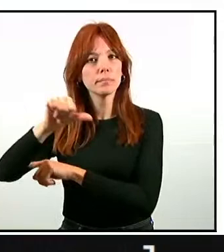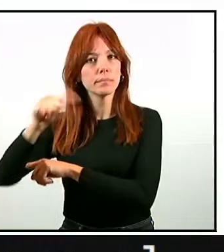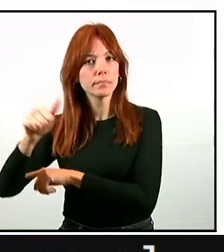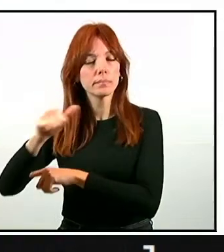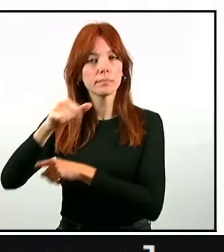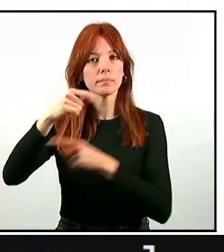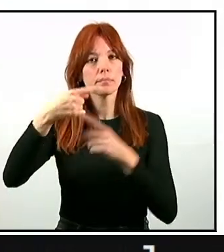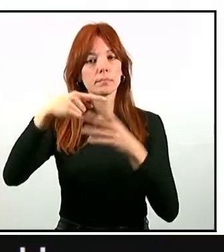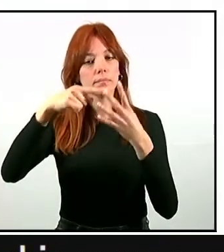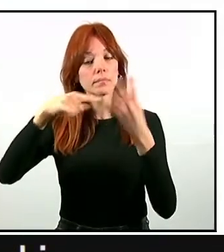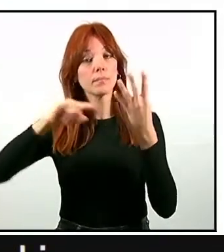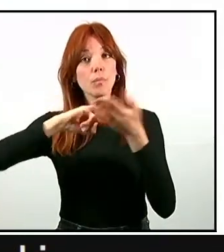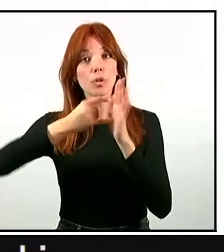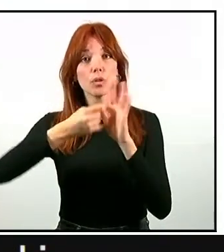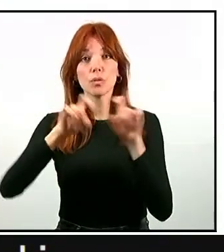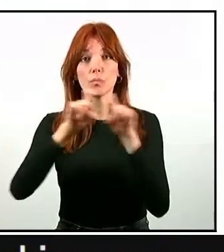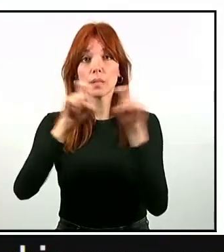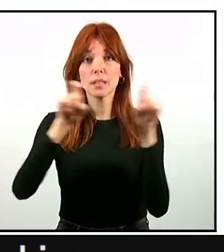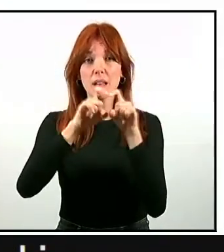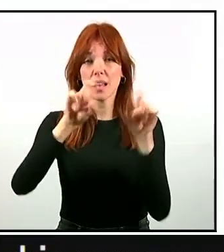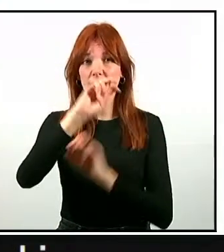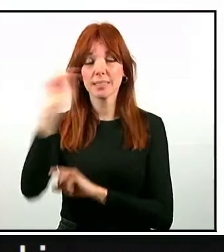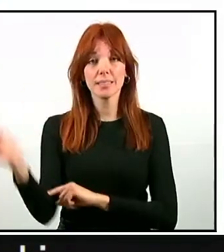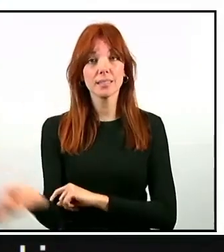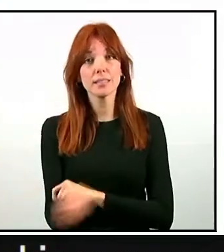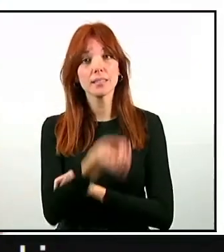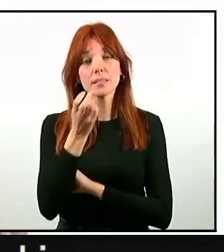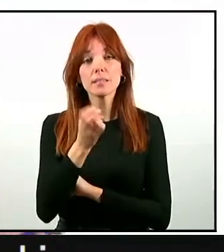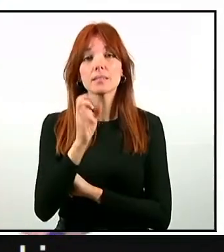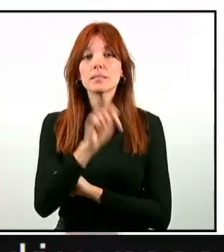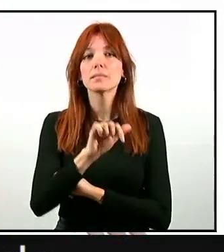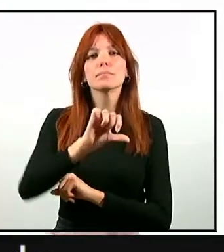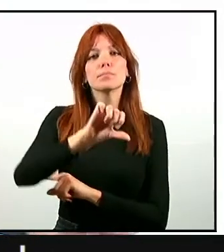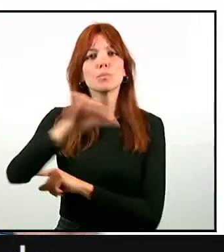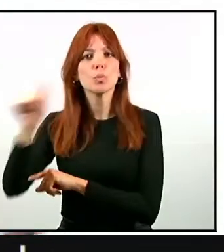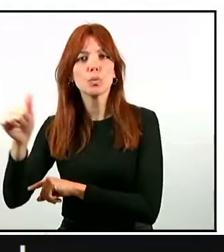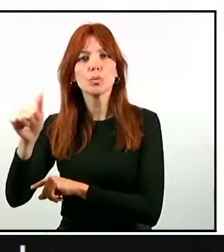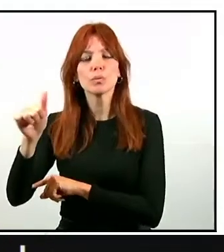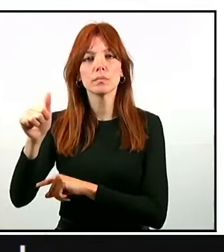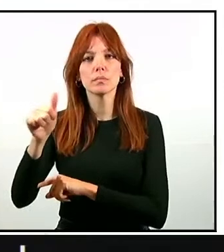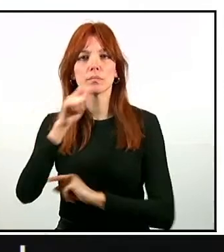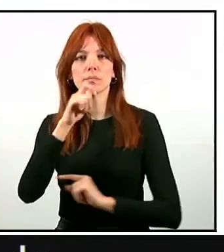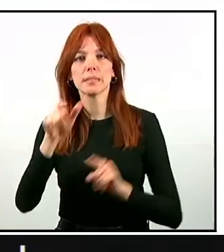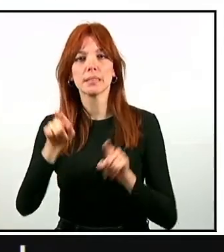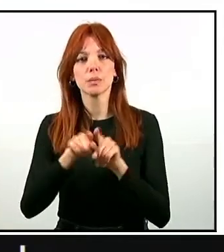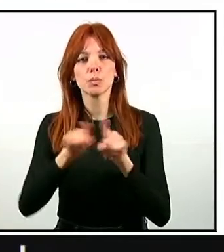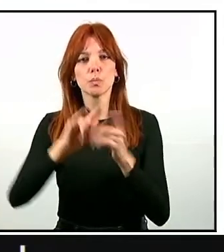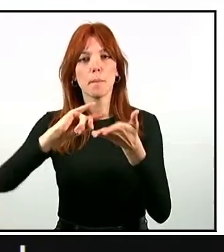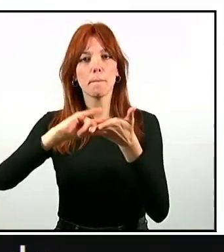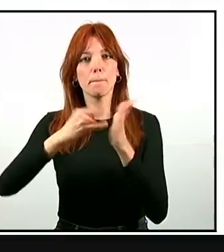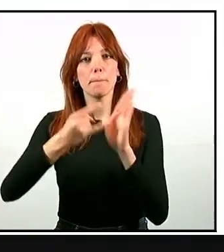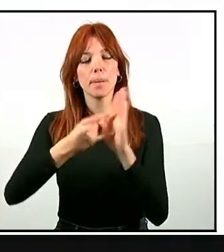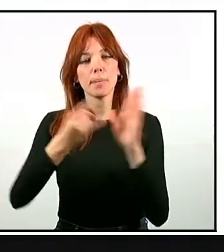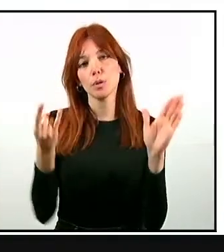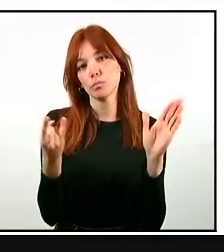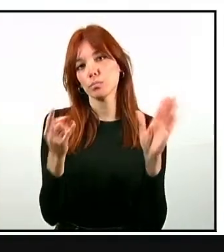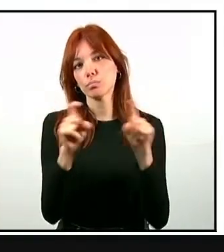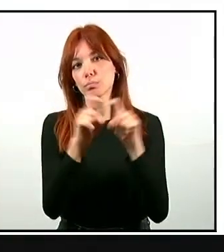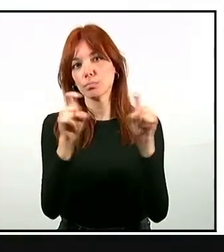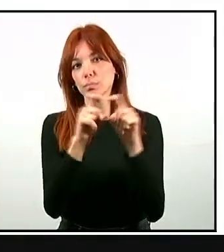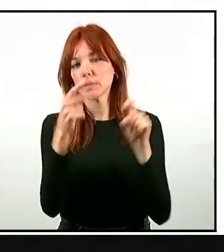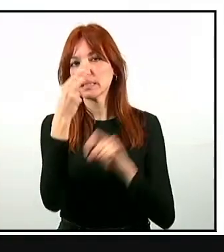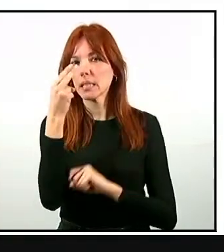diversos proyectos empresariales y los ha ido aprobando como premia, como proyectos empresariales de interés